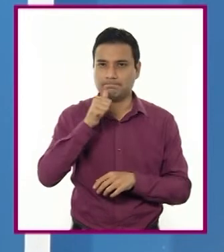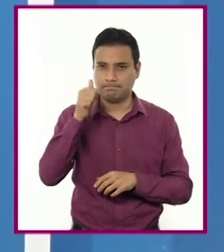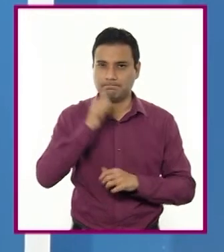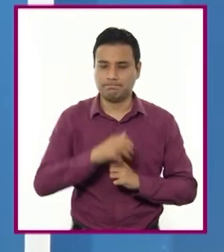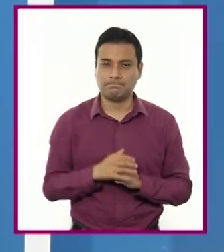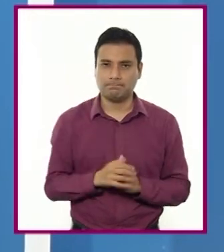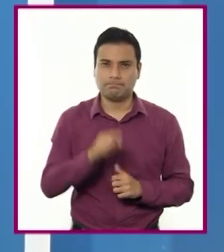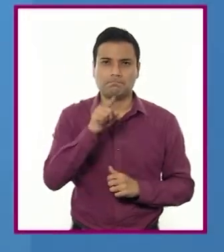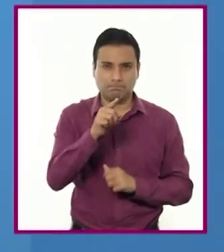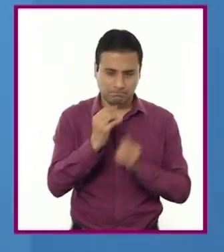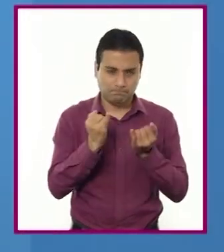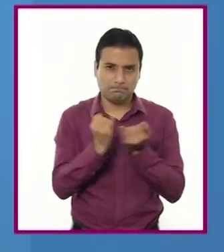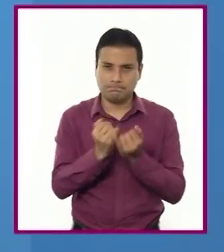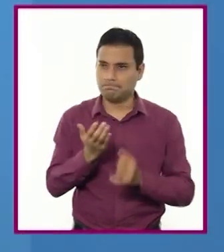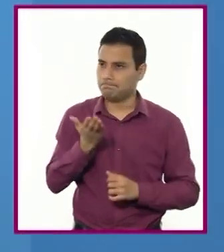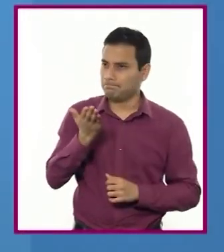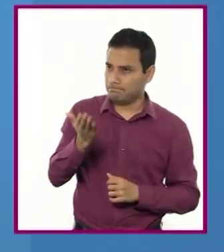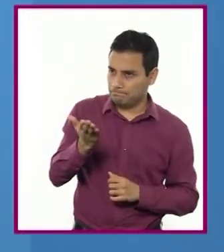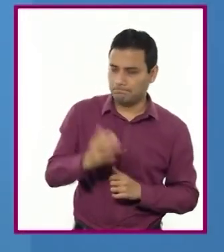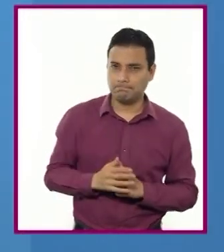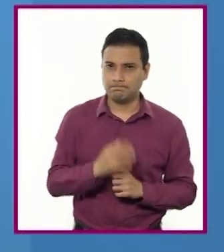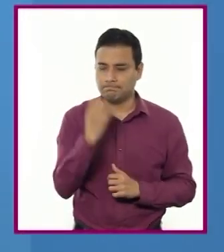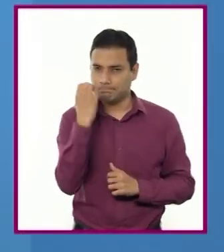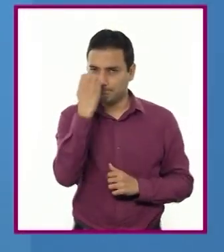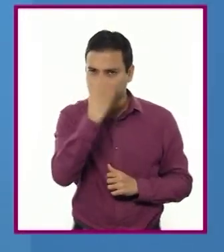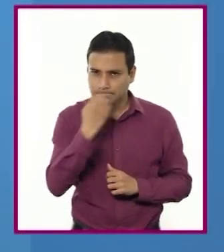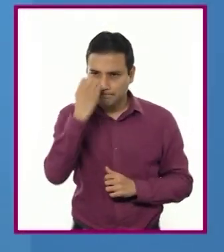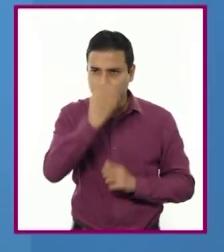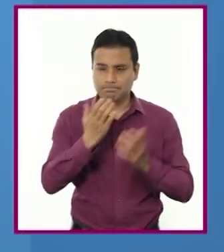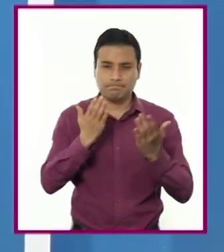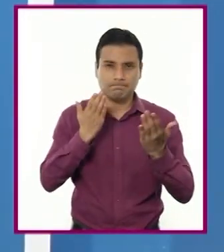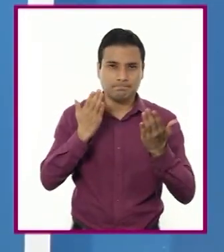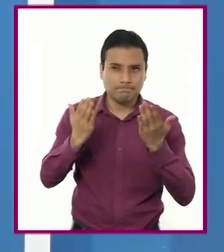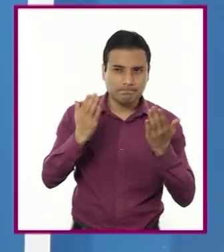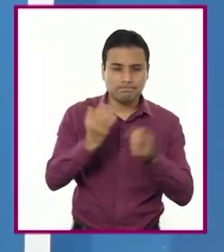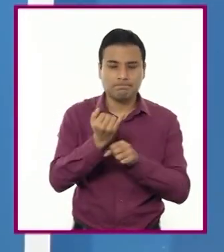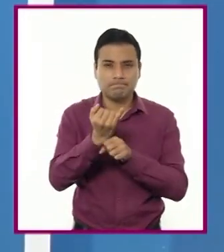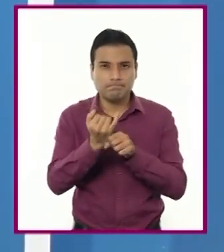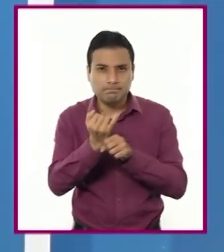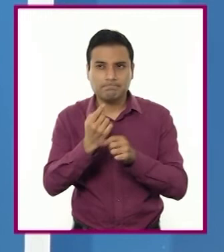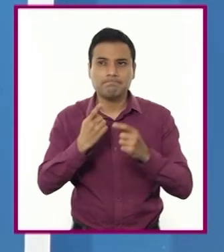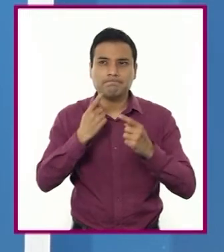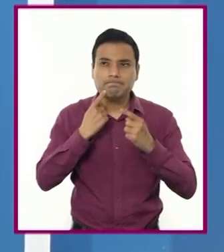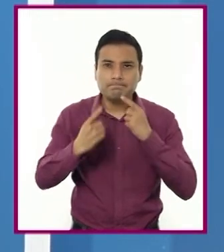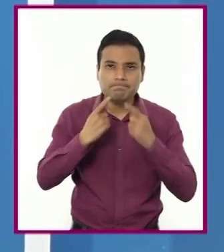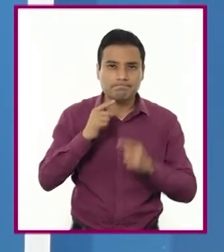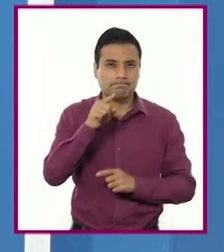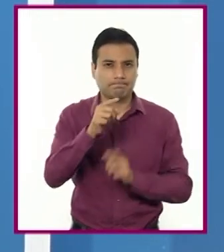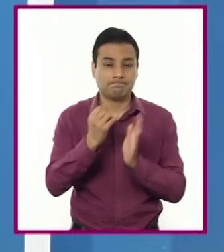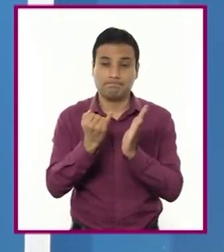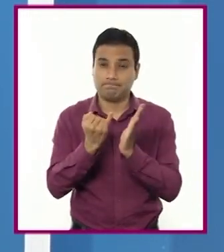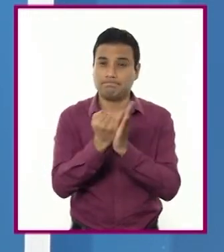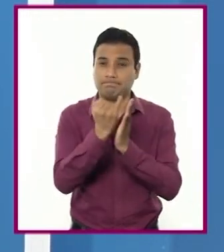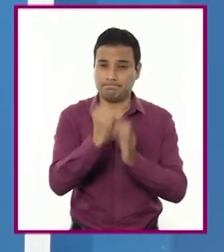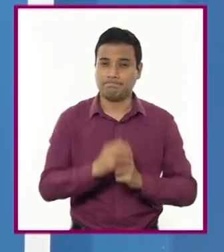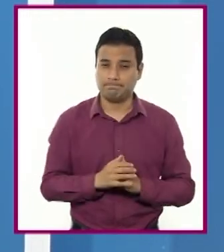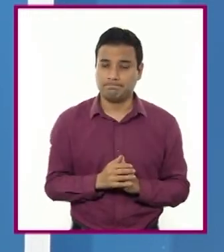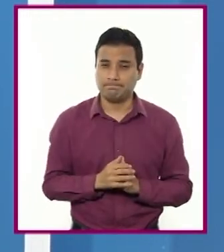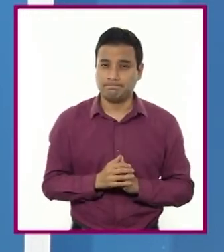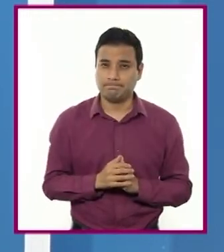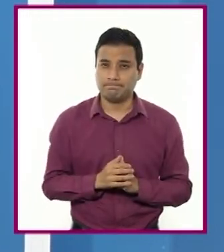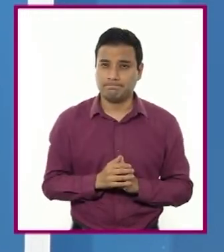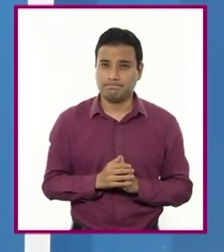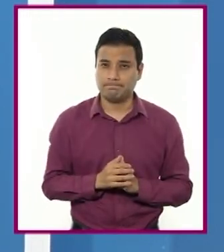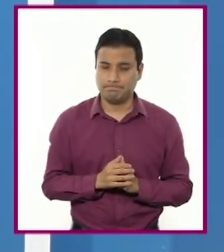dicha información, analizarla, contrastarla con otras fuentes, dialogarla y decidir. Con base en esta información,